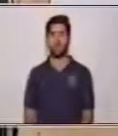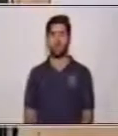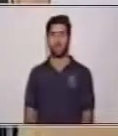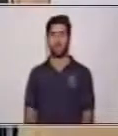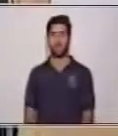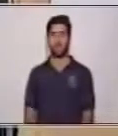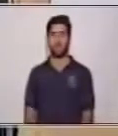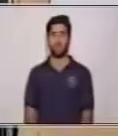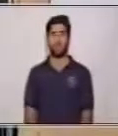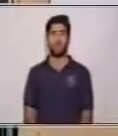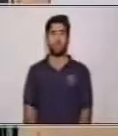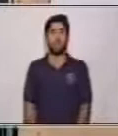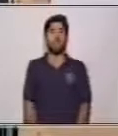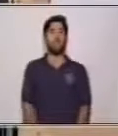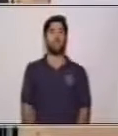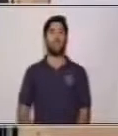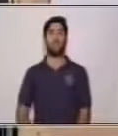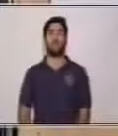Bueno,